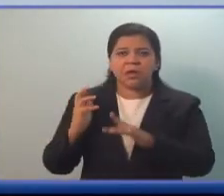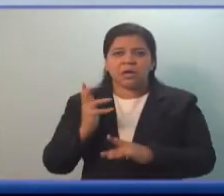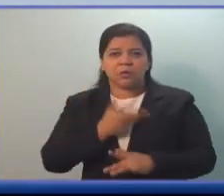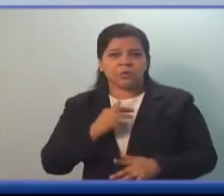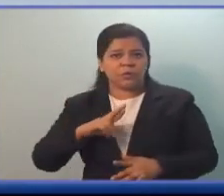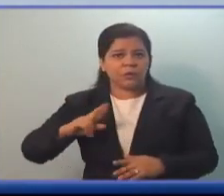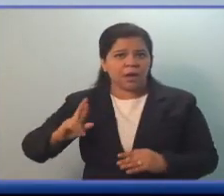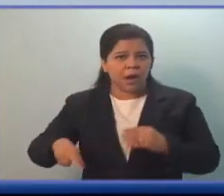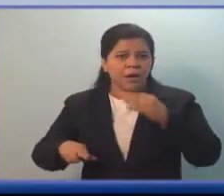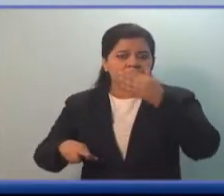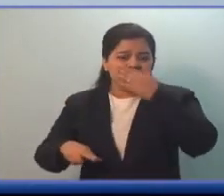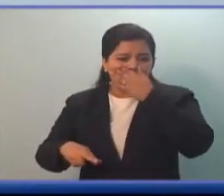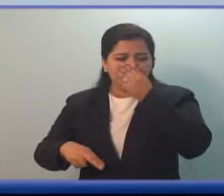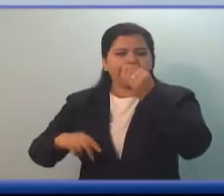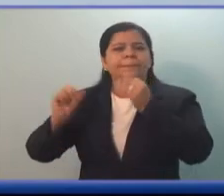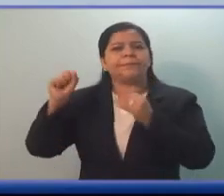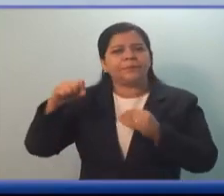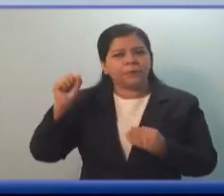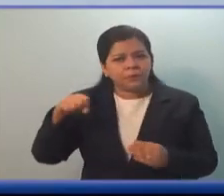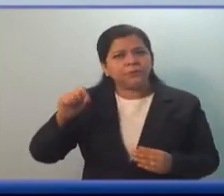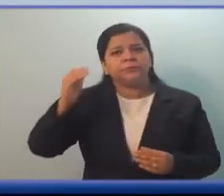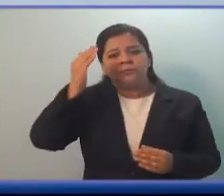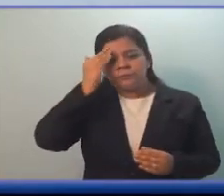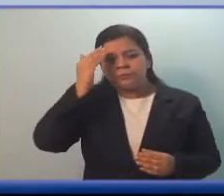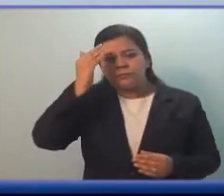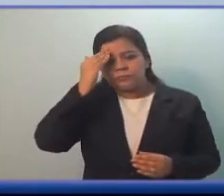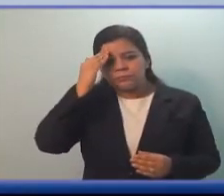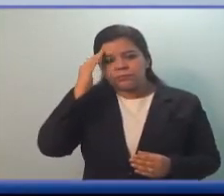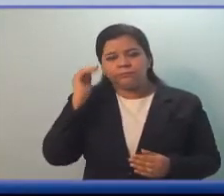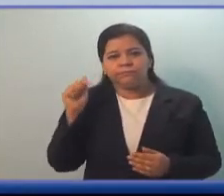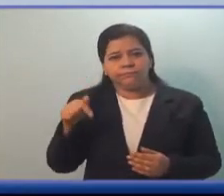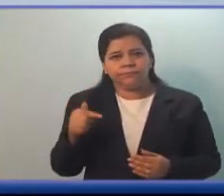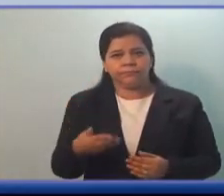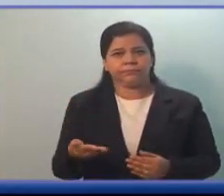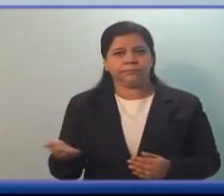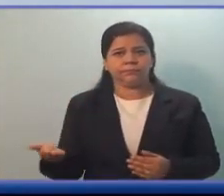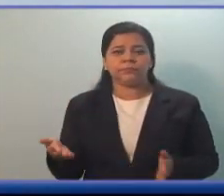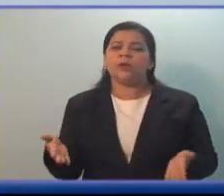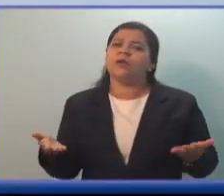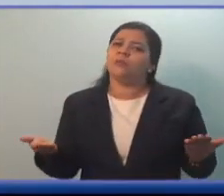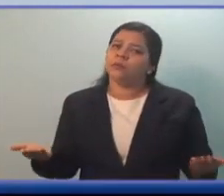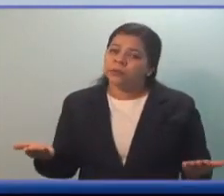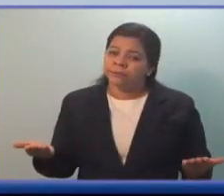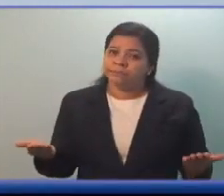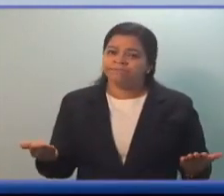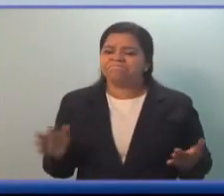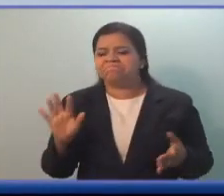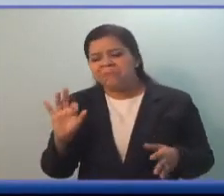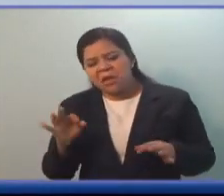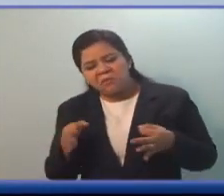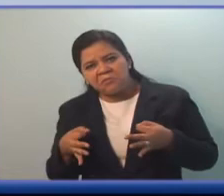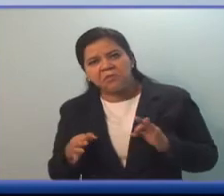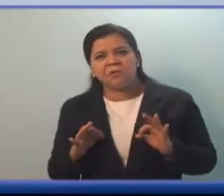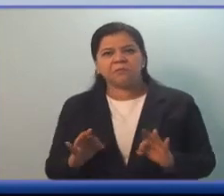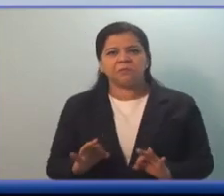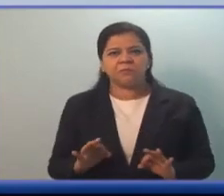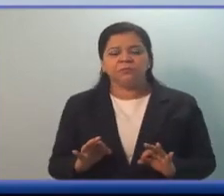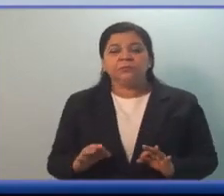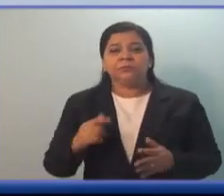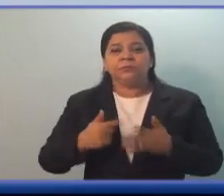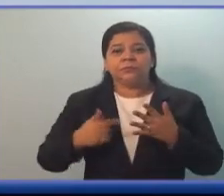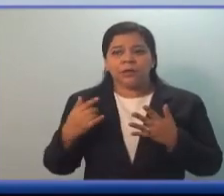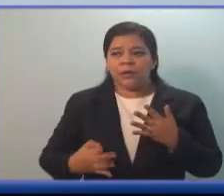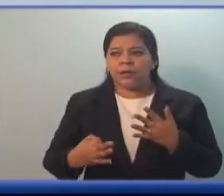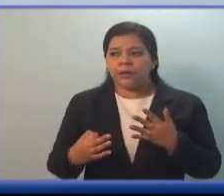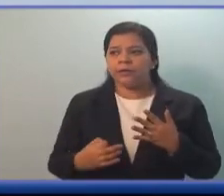conocen, y recomendaban precisamente eso. ¿Por qué? Porque también en alguna medida la ley de